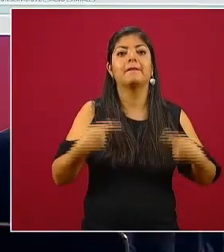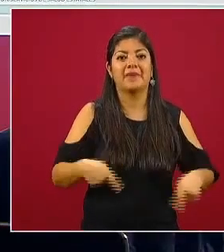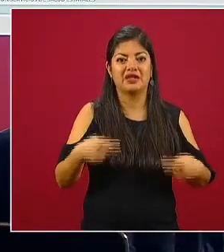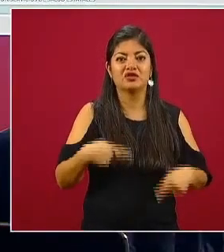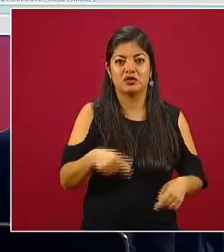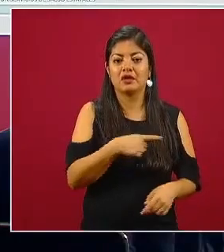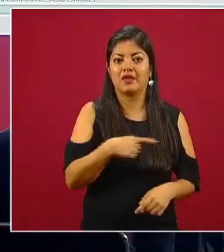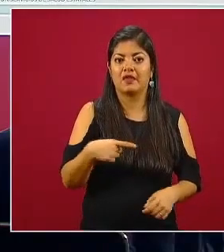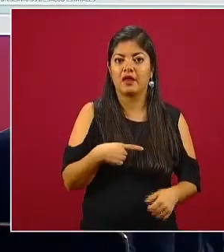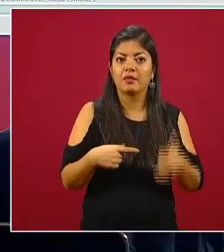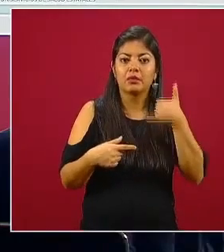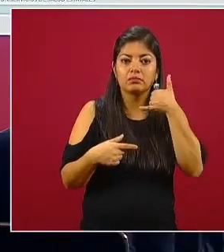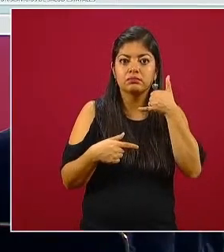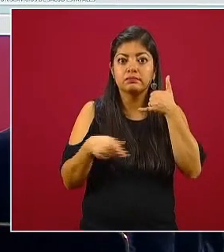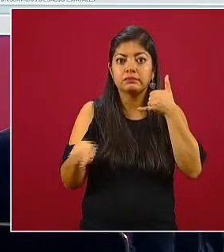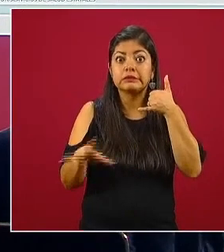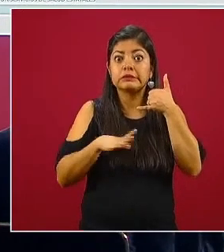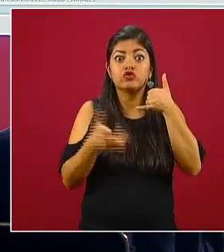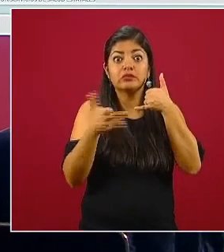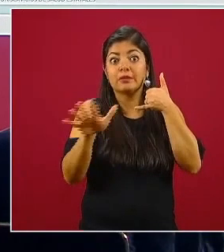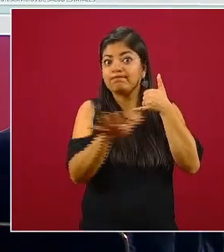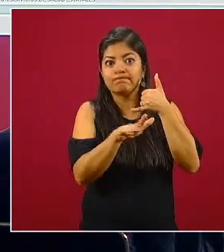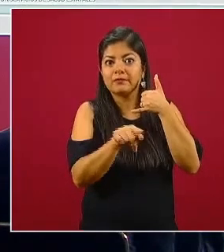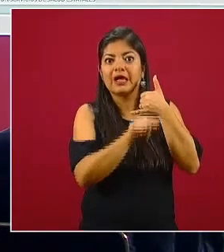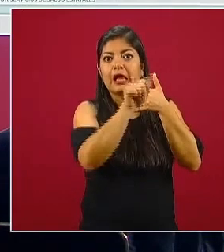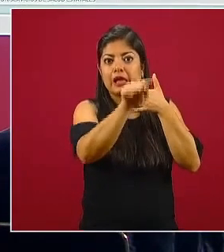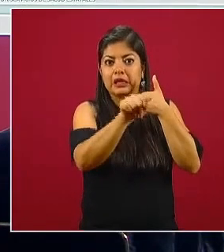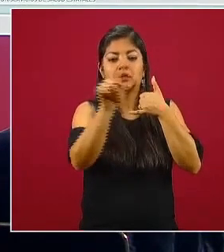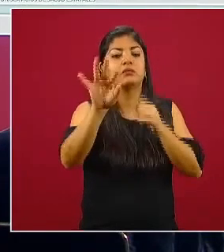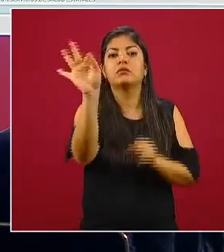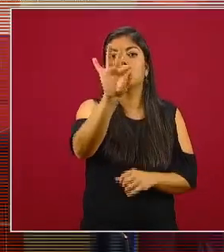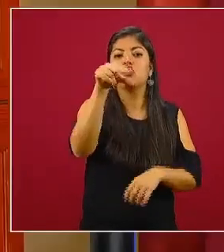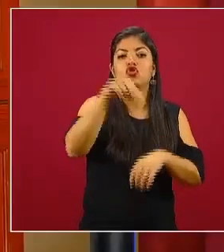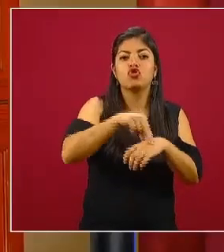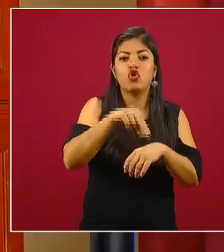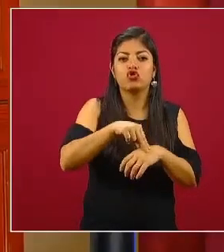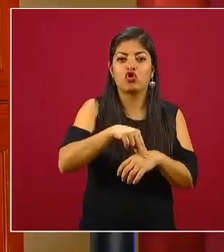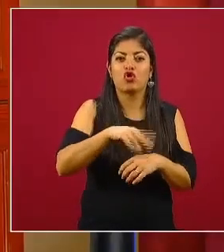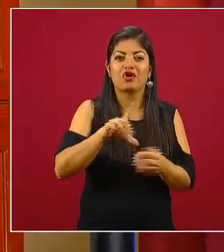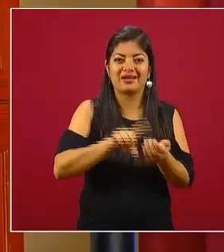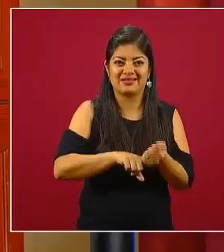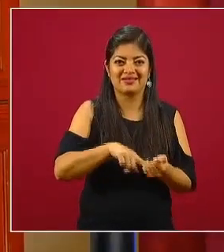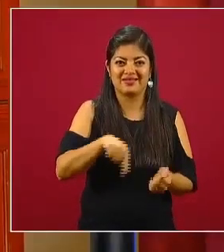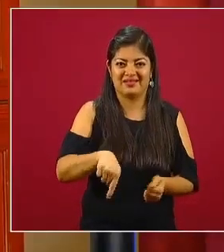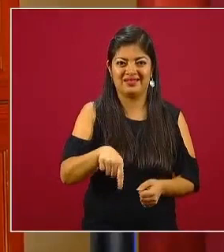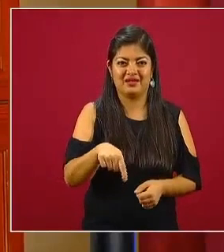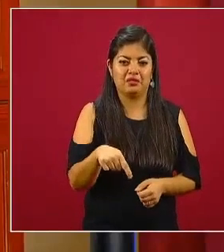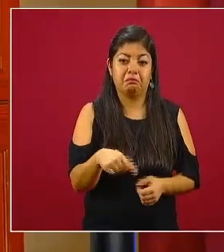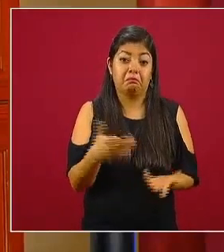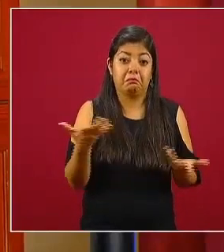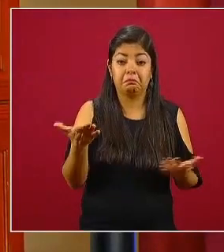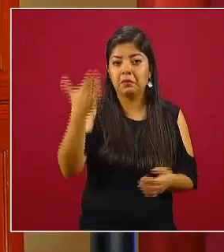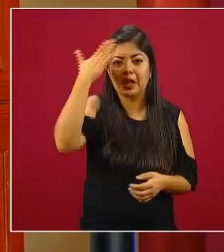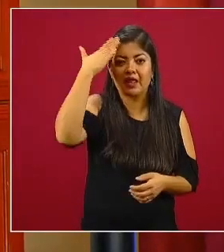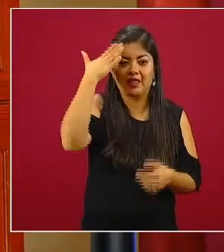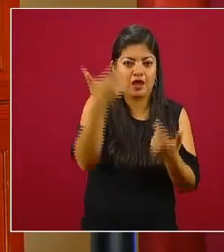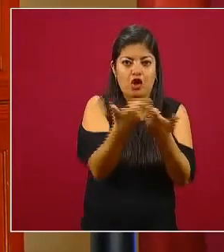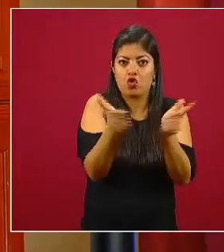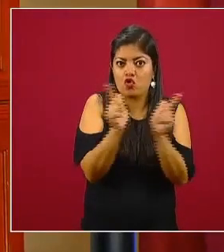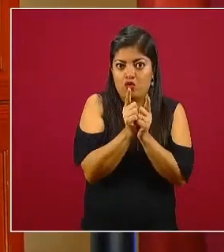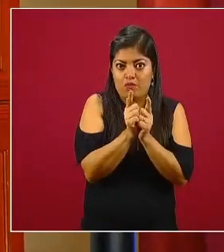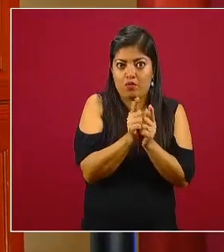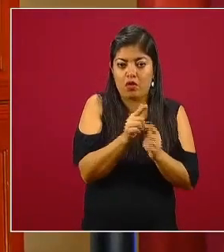la referencia y contrarreferencia. Y si la médica, el médico de guardia, de turno, la persona líder del grupo